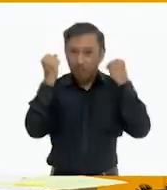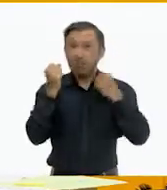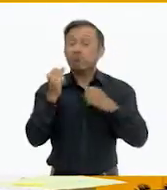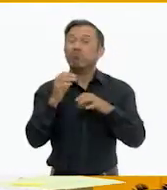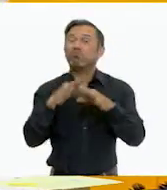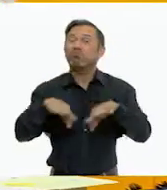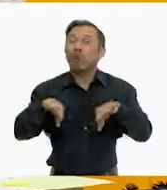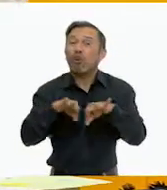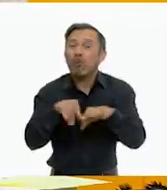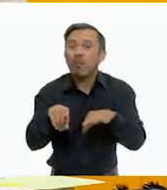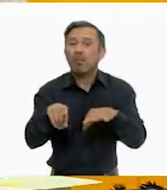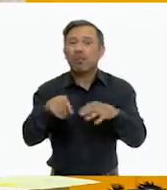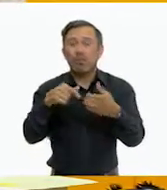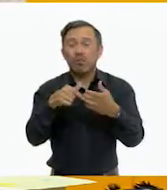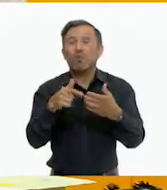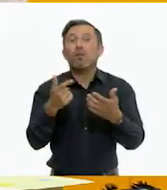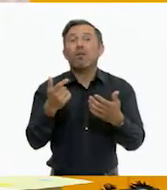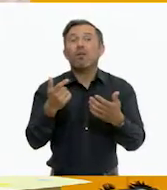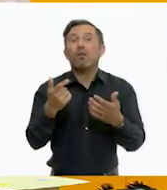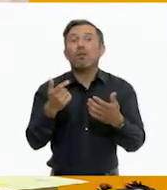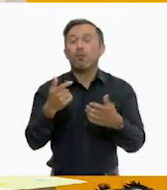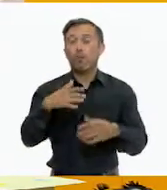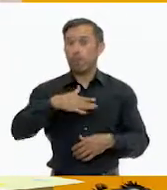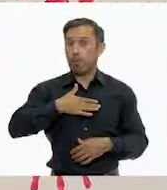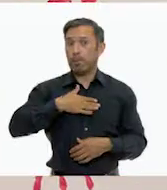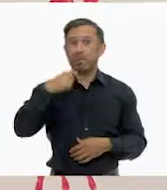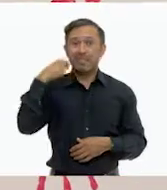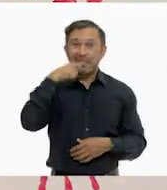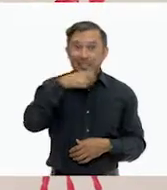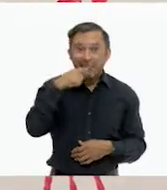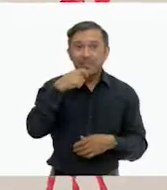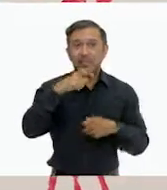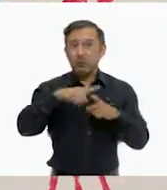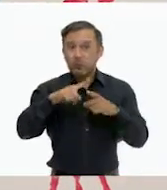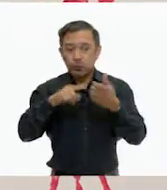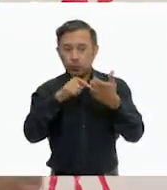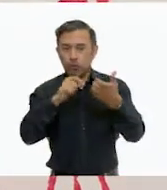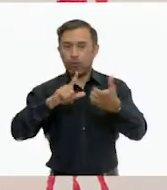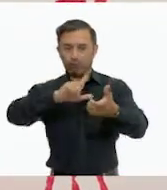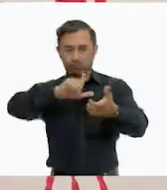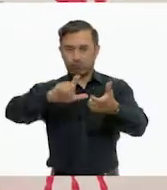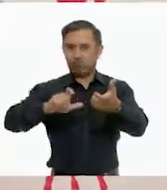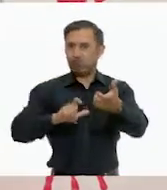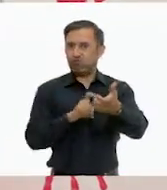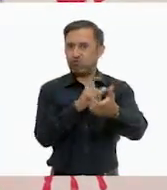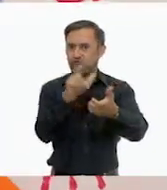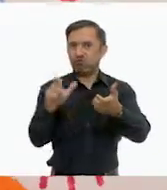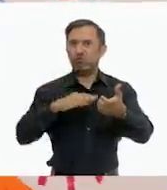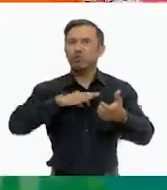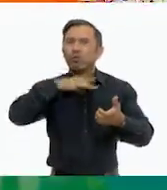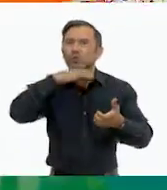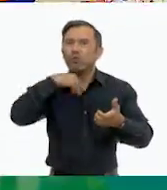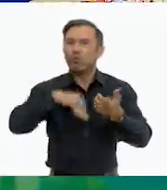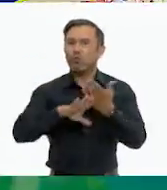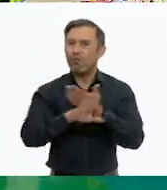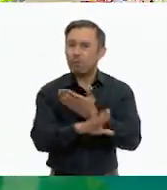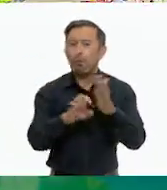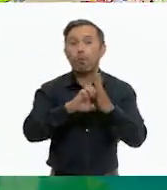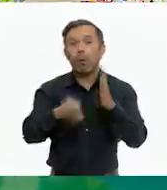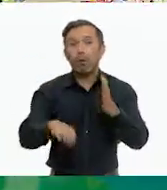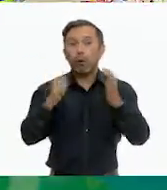los utensilios de uso personal. Por ejemplo, las gorras,